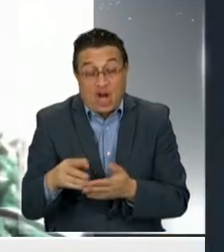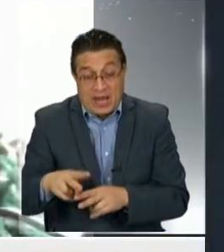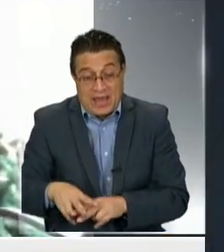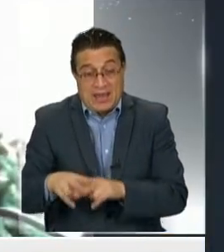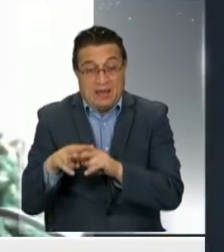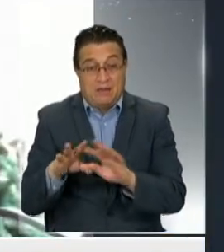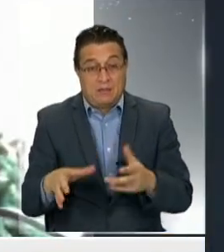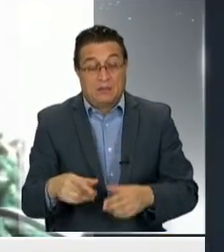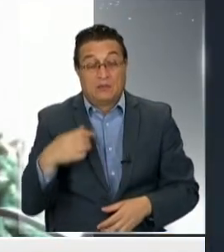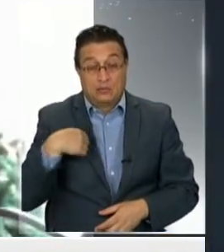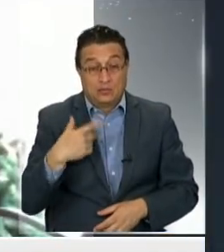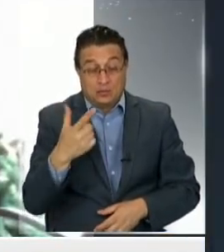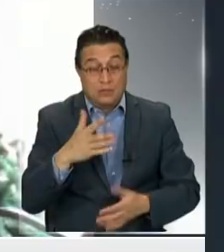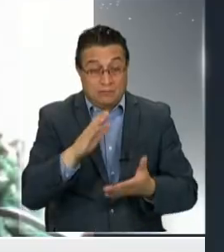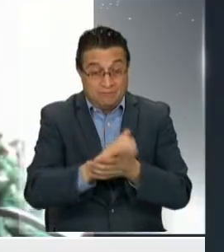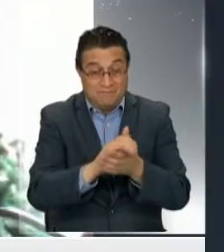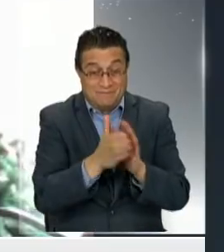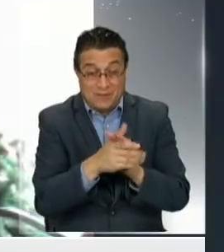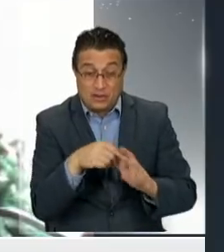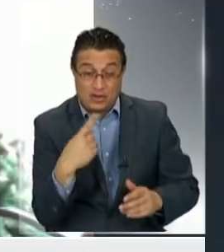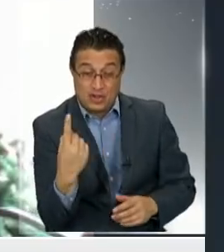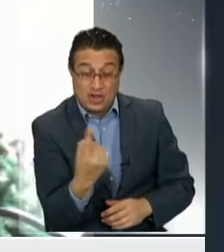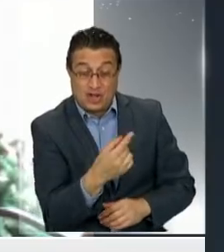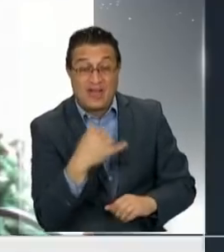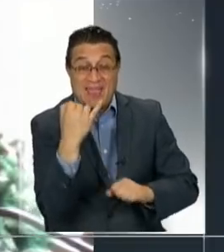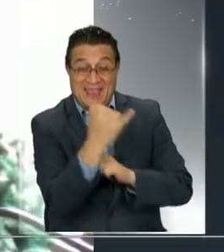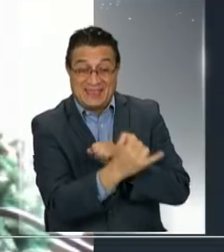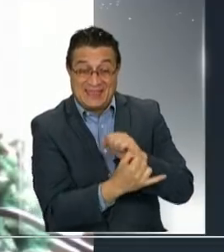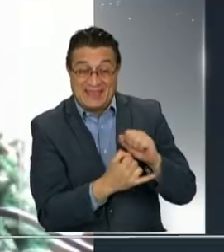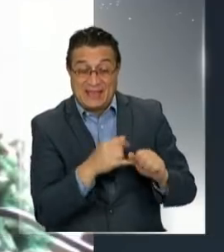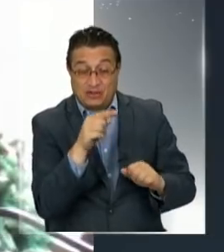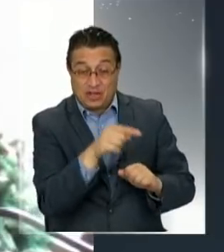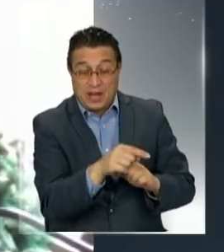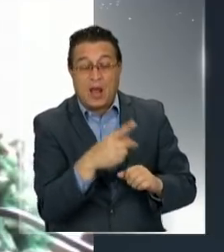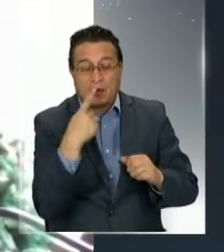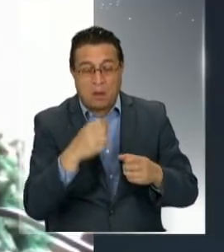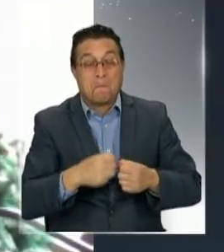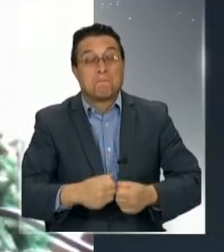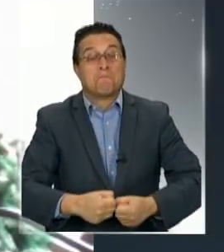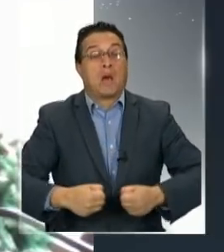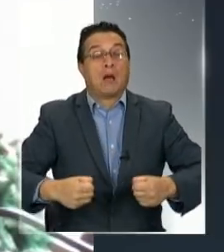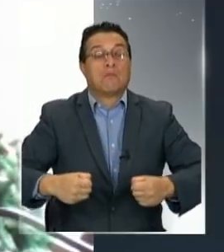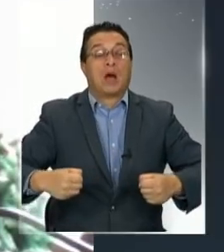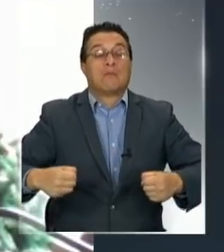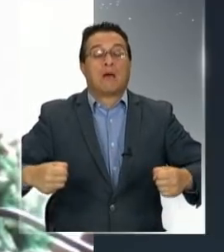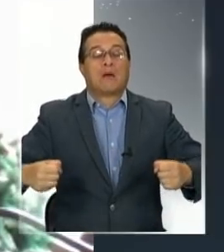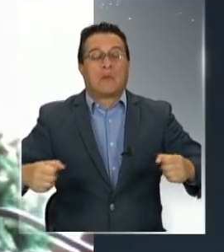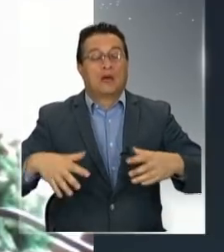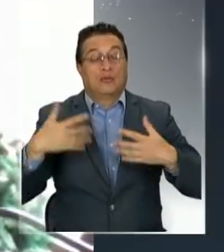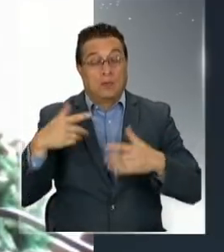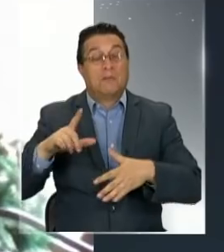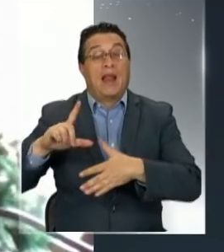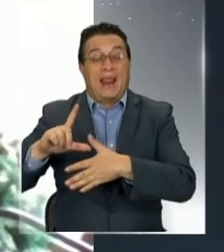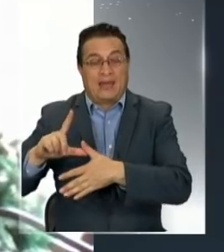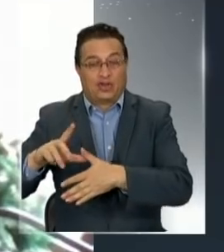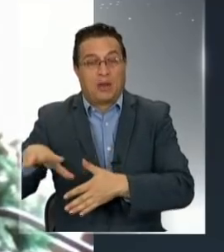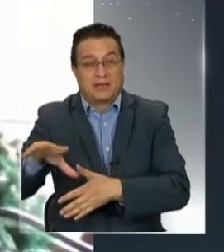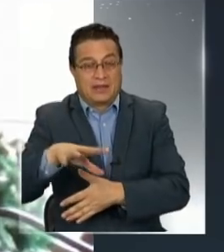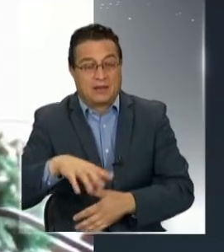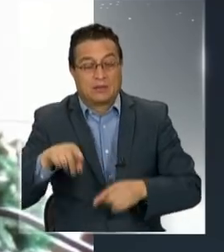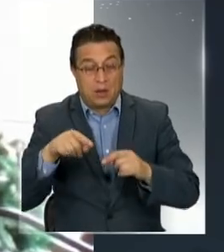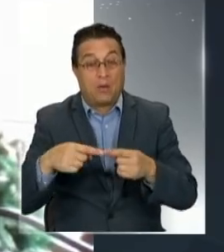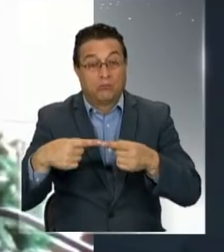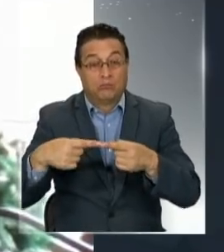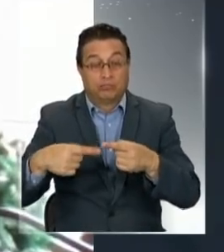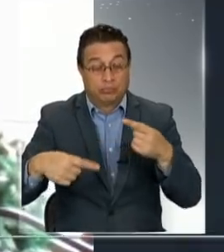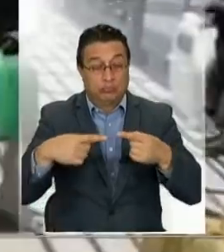crimen transnacional organizado en América, en el hemisferio americano, se ha fortalecido últimamente de manera considerable. Y lo que ha ido es